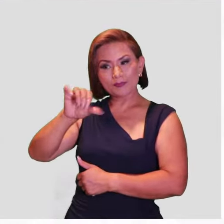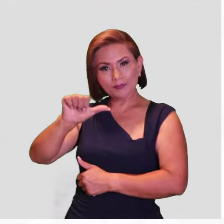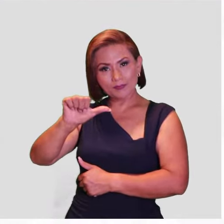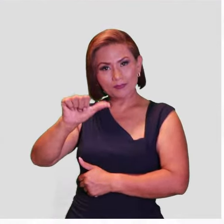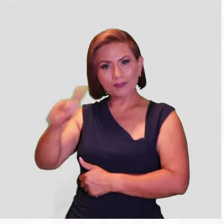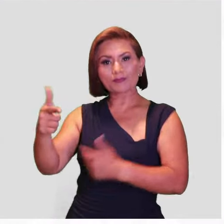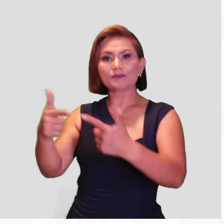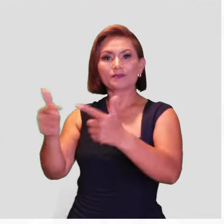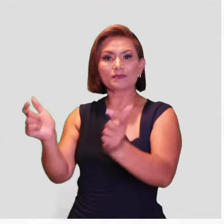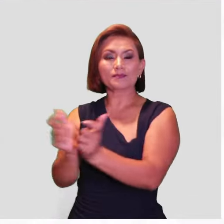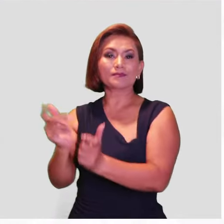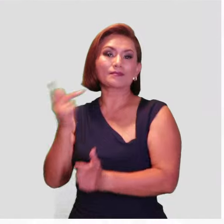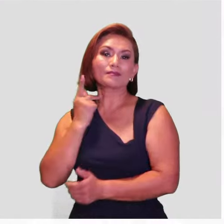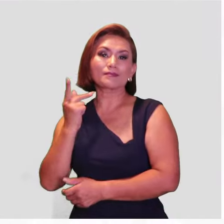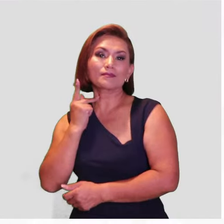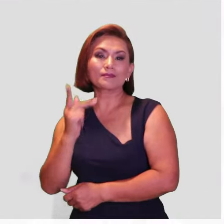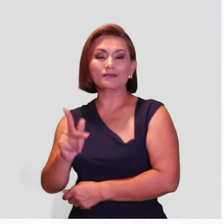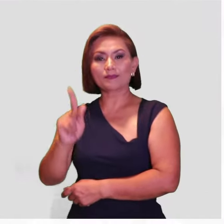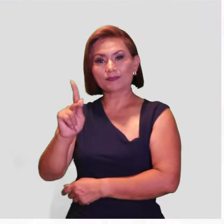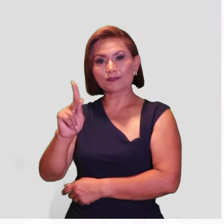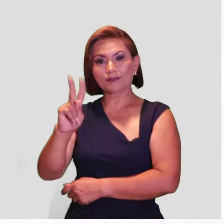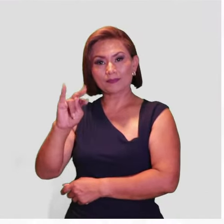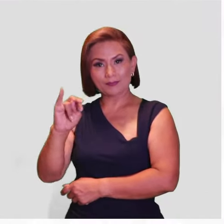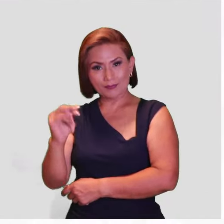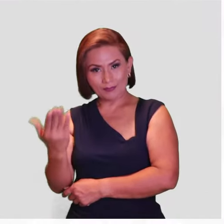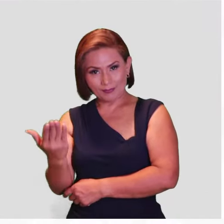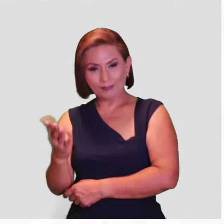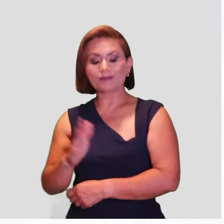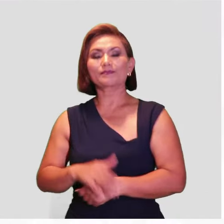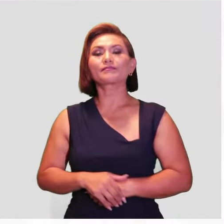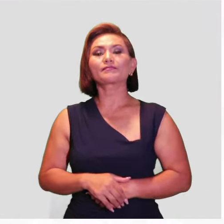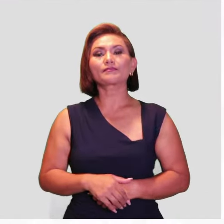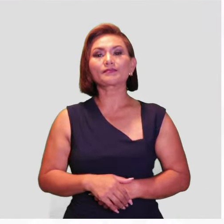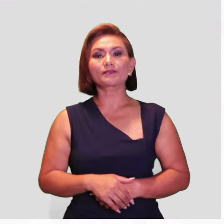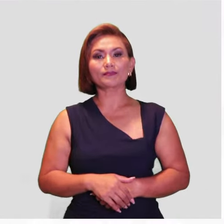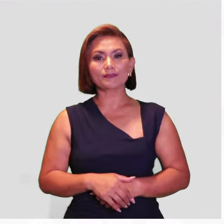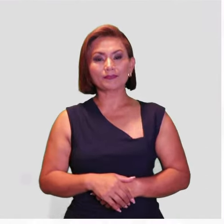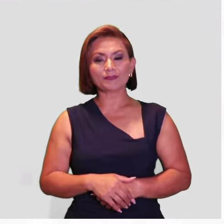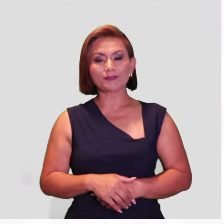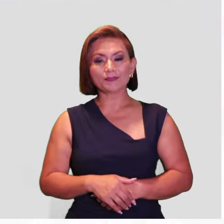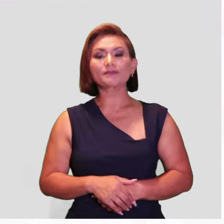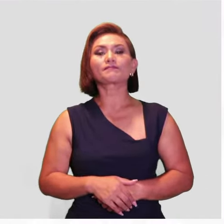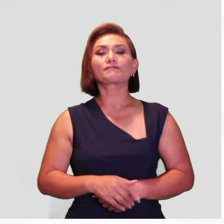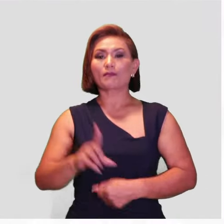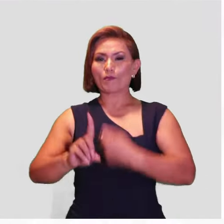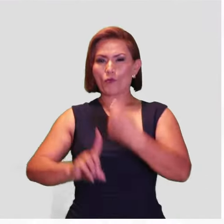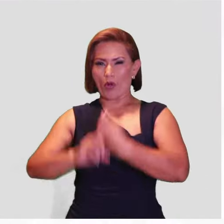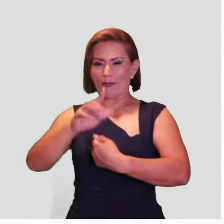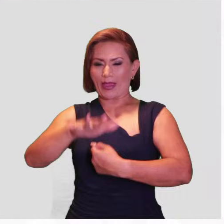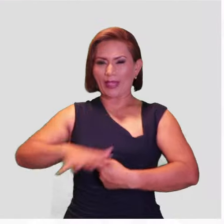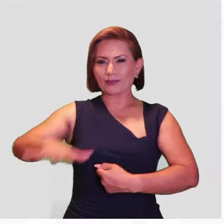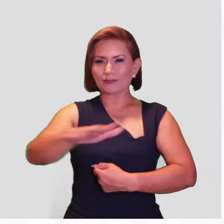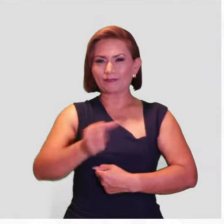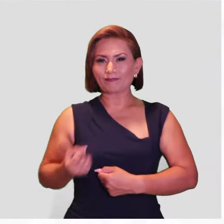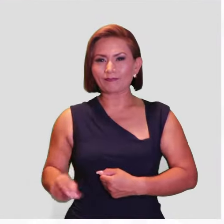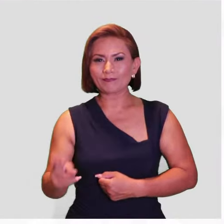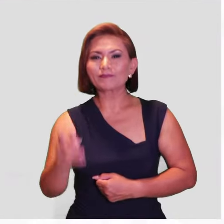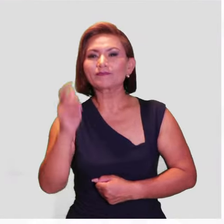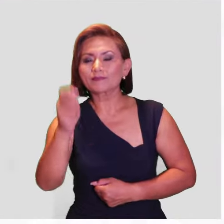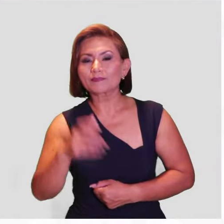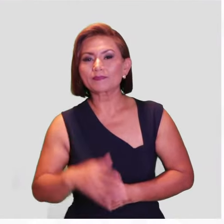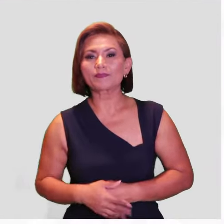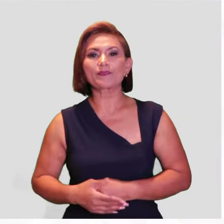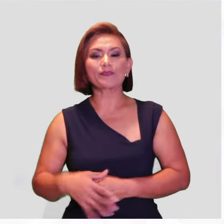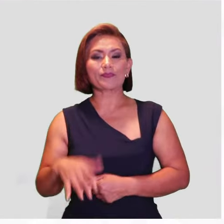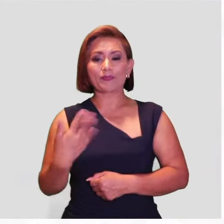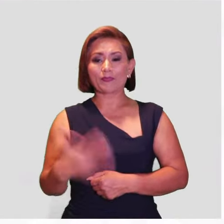del PRI. Adelante, candidata, la escuchamos. Un problema en San Juan del Río también son los cobros excesivos por los servicios de